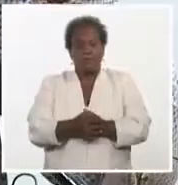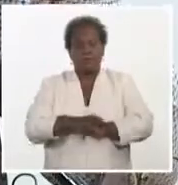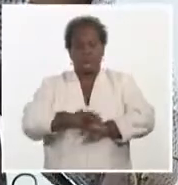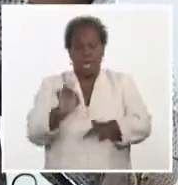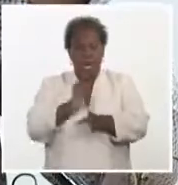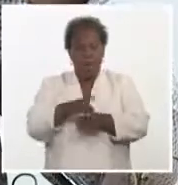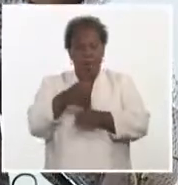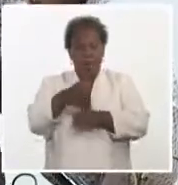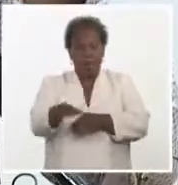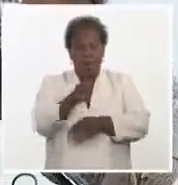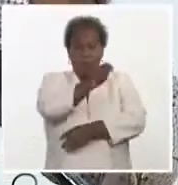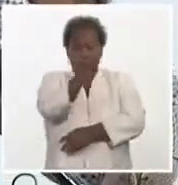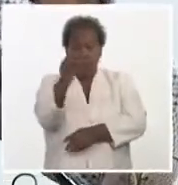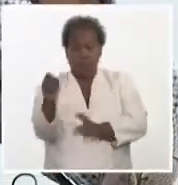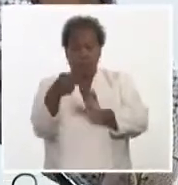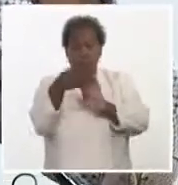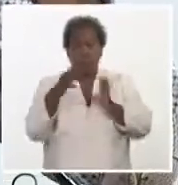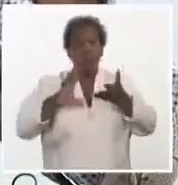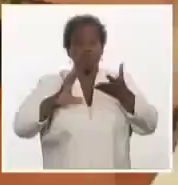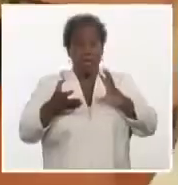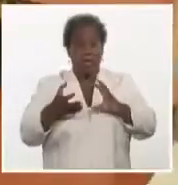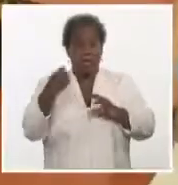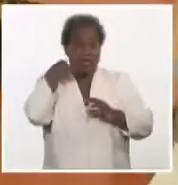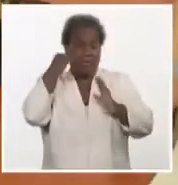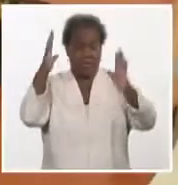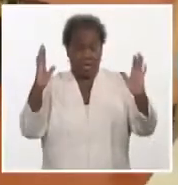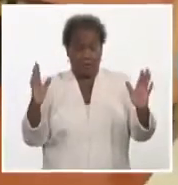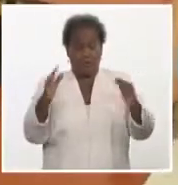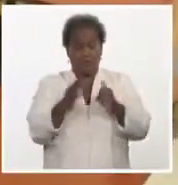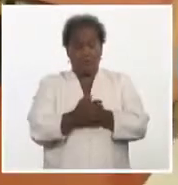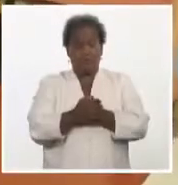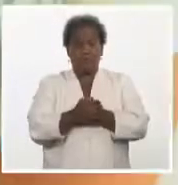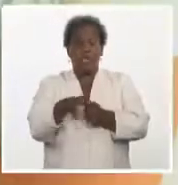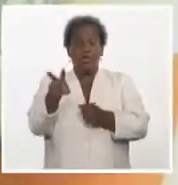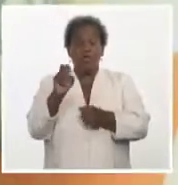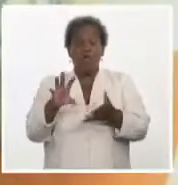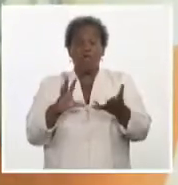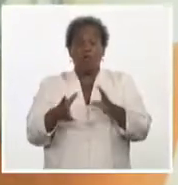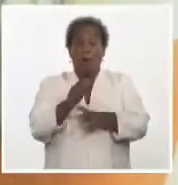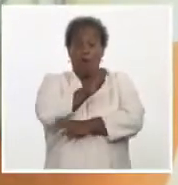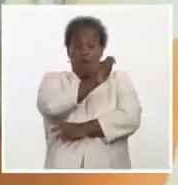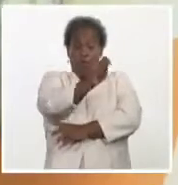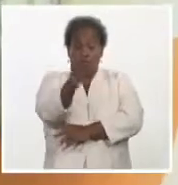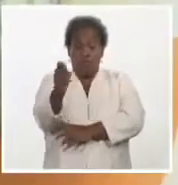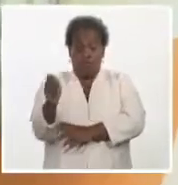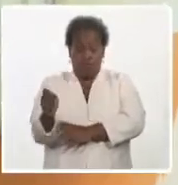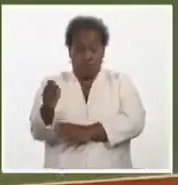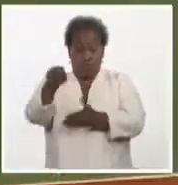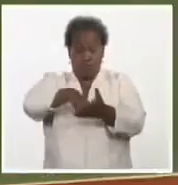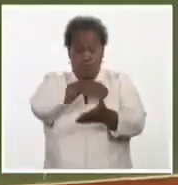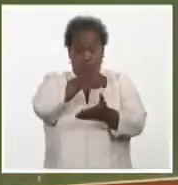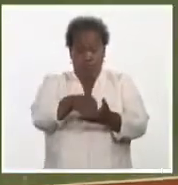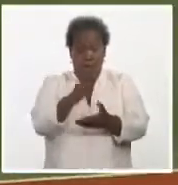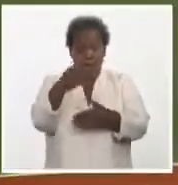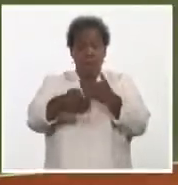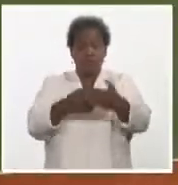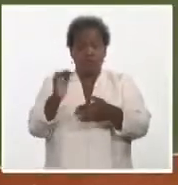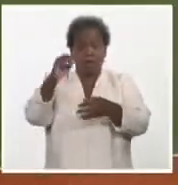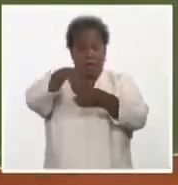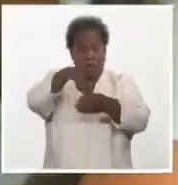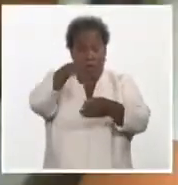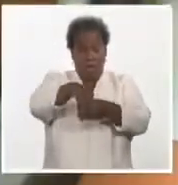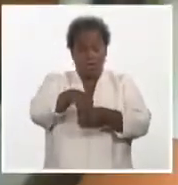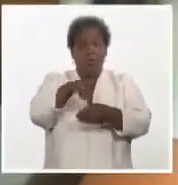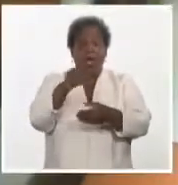la impartición de las asignaturas más complicadas del año académico. La nueva modelación del curso escolar prevé que el proceso de ingreso a la educación